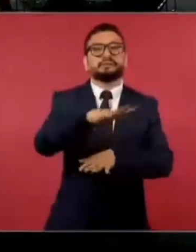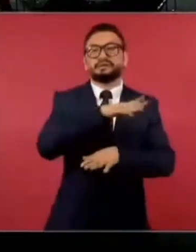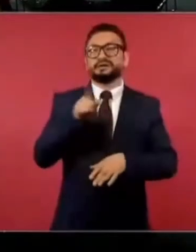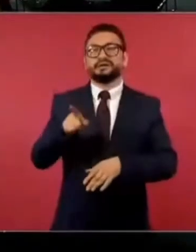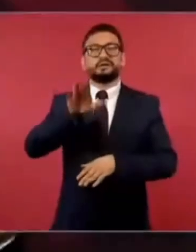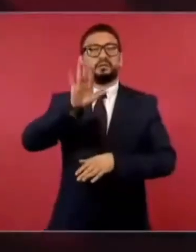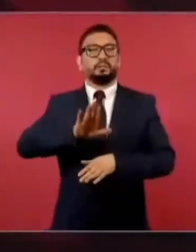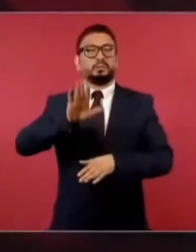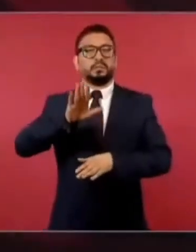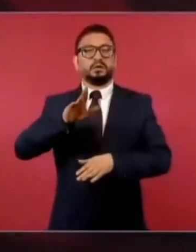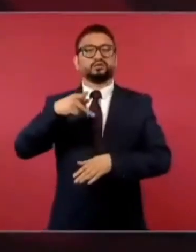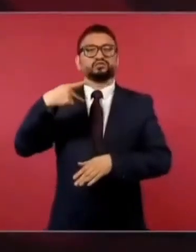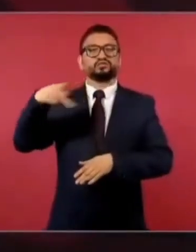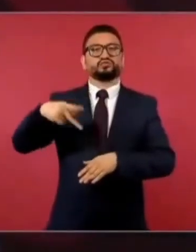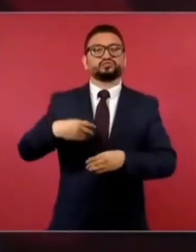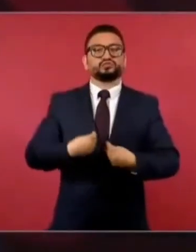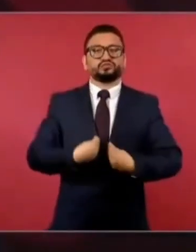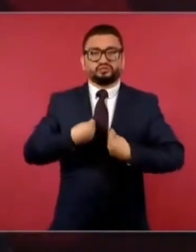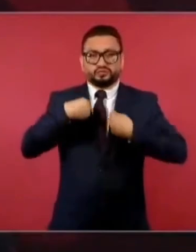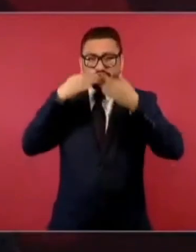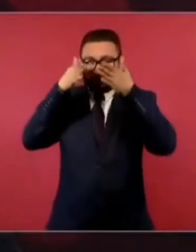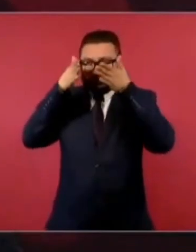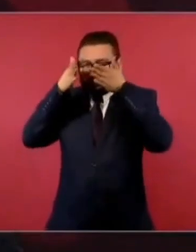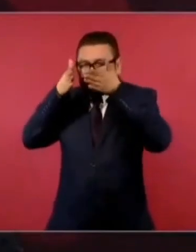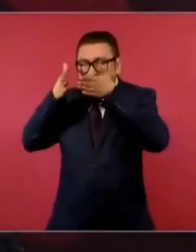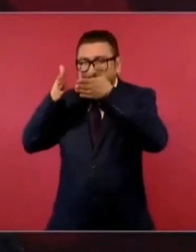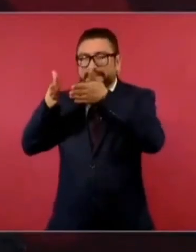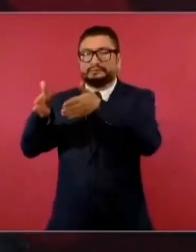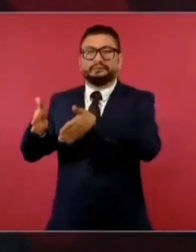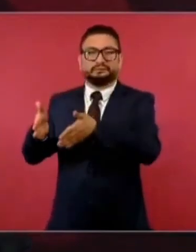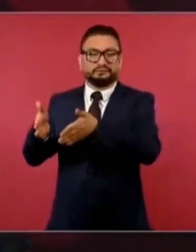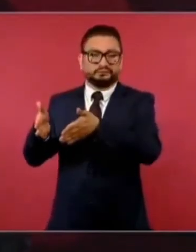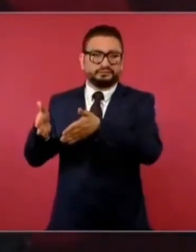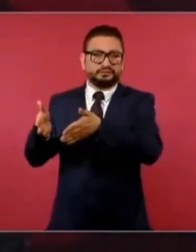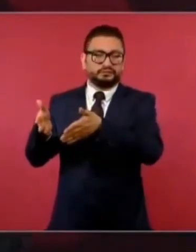especie de enajenación,